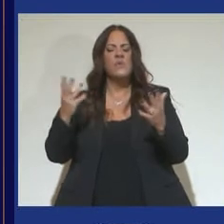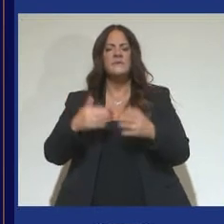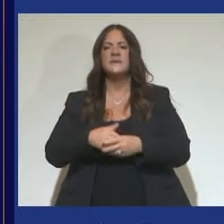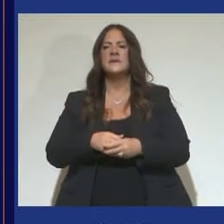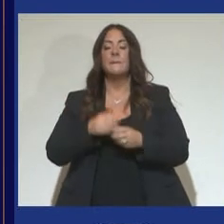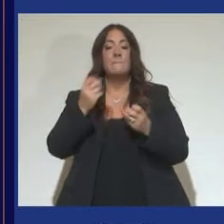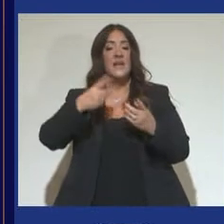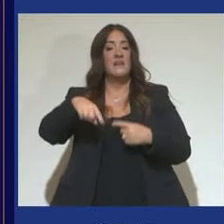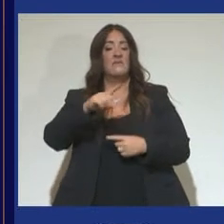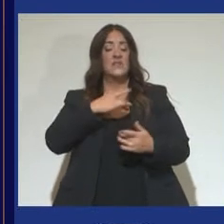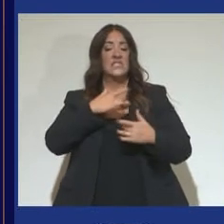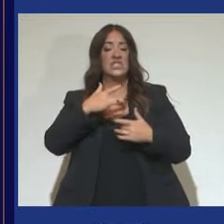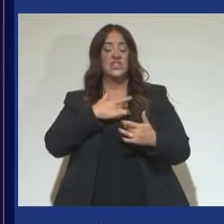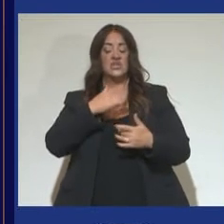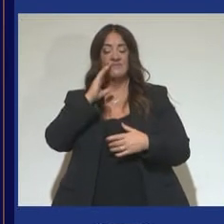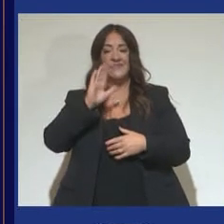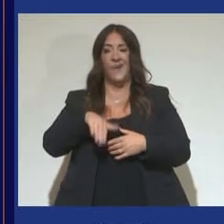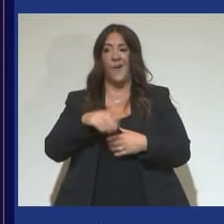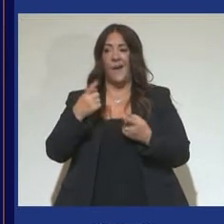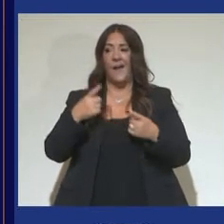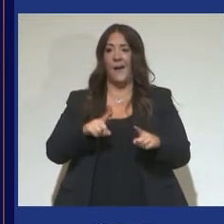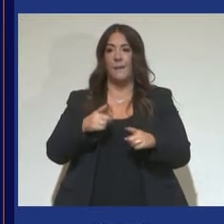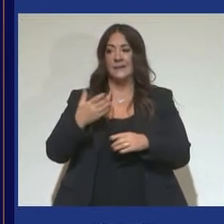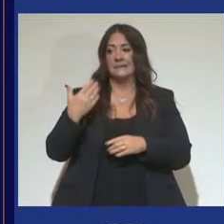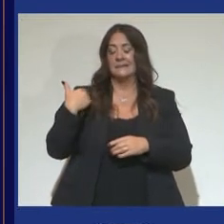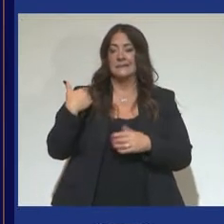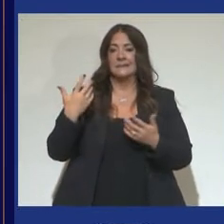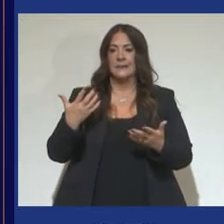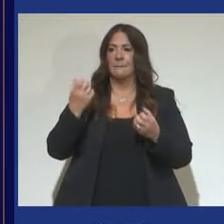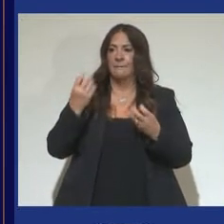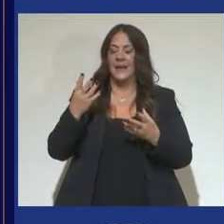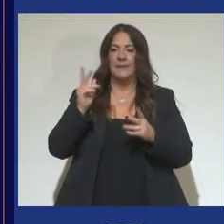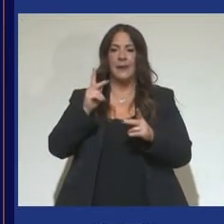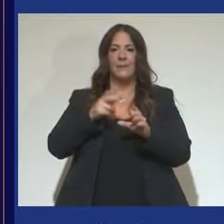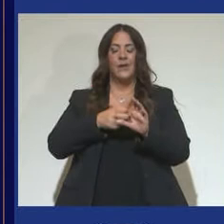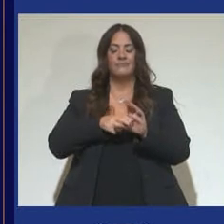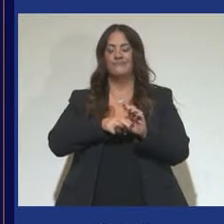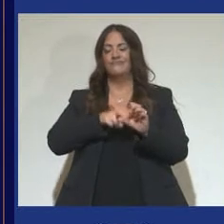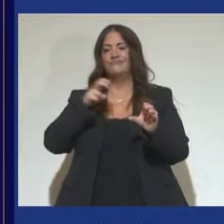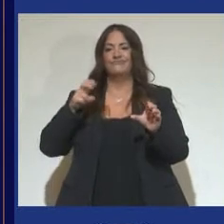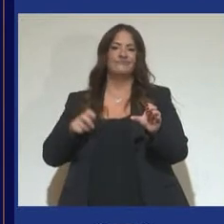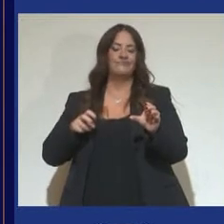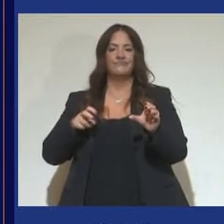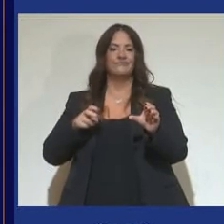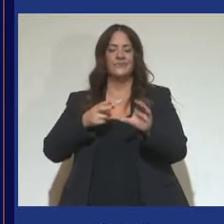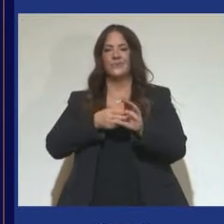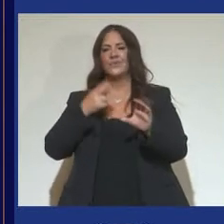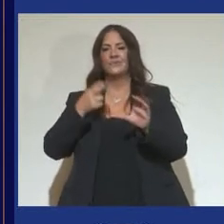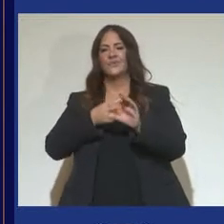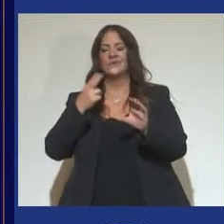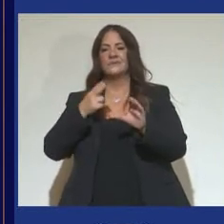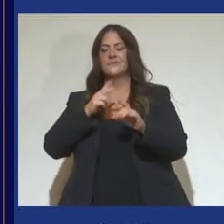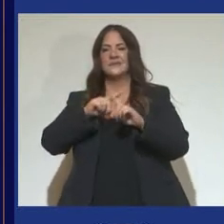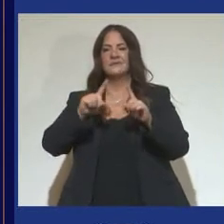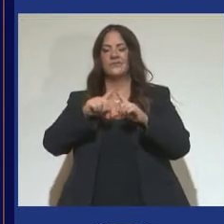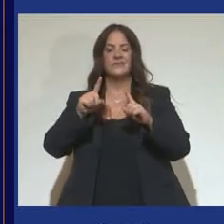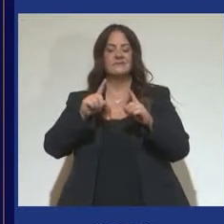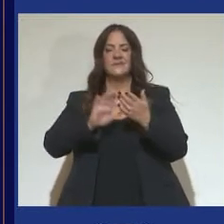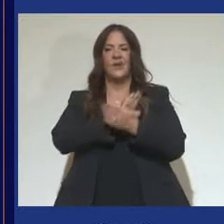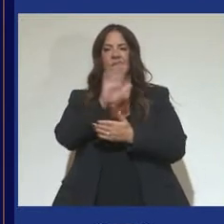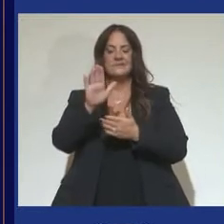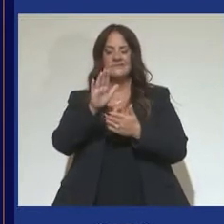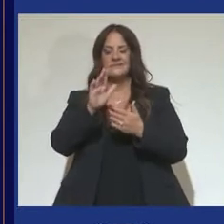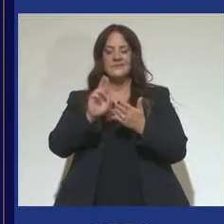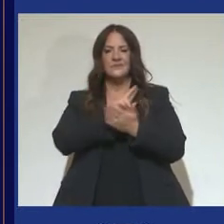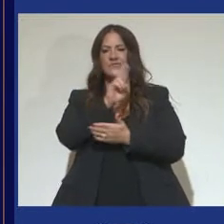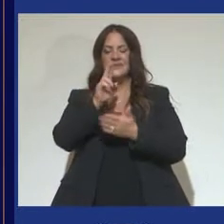preocupación para muchos de nosotros que hemos observado un número importante de gente que se ha salido de esos estudios de educación